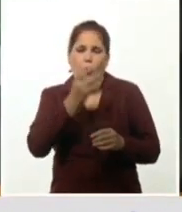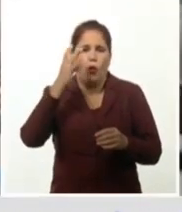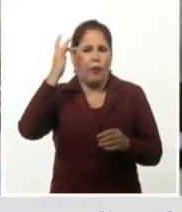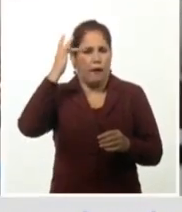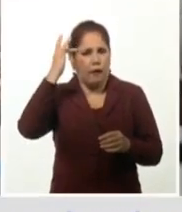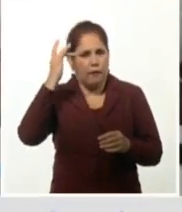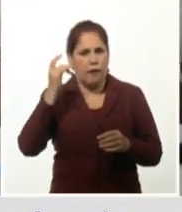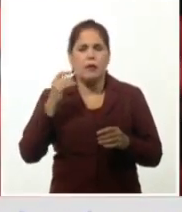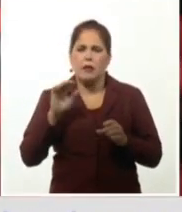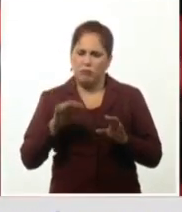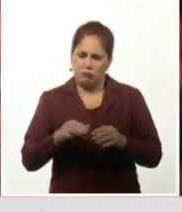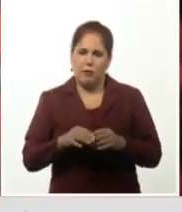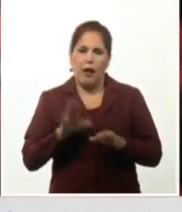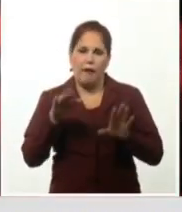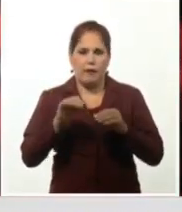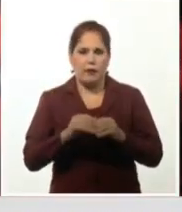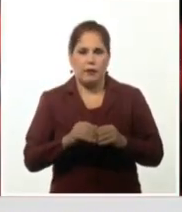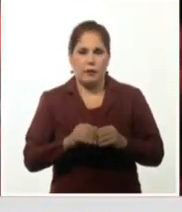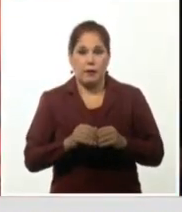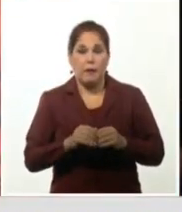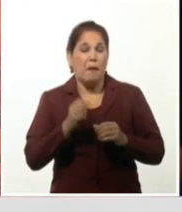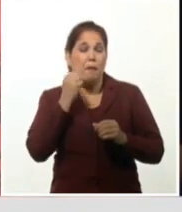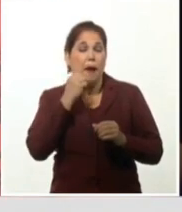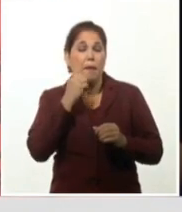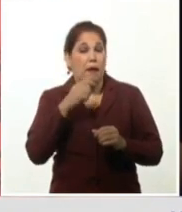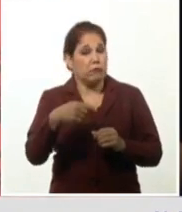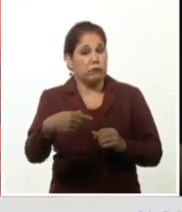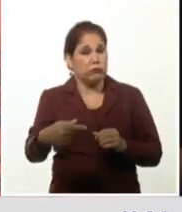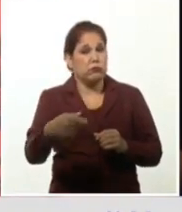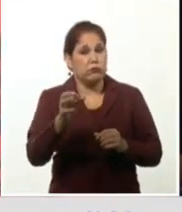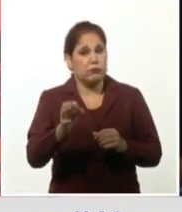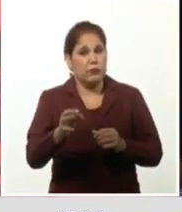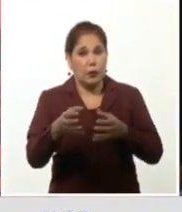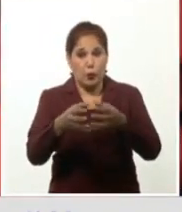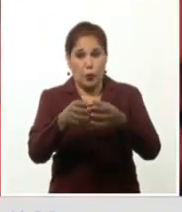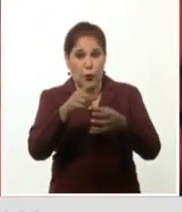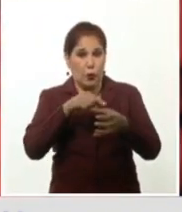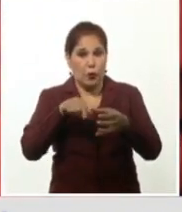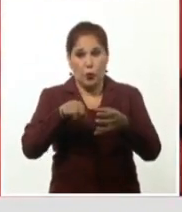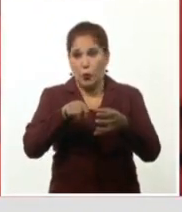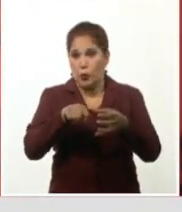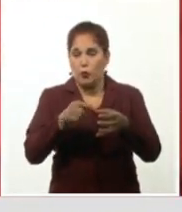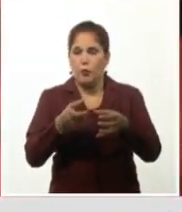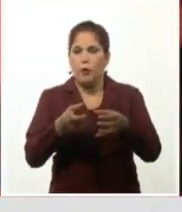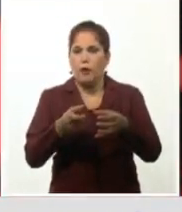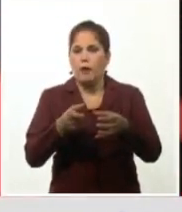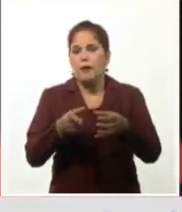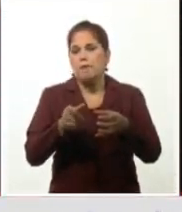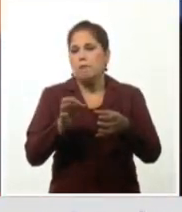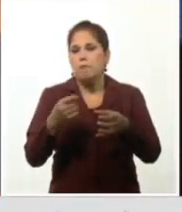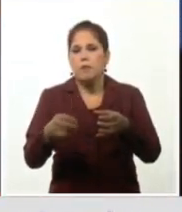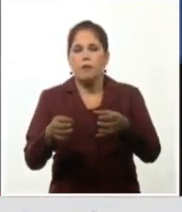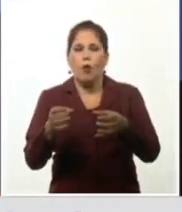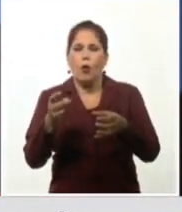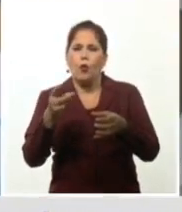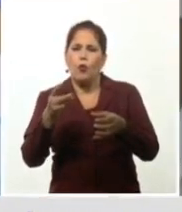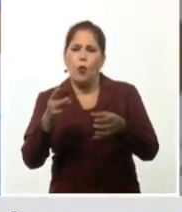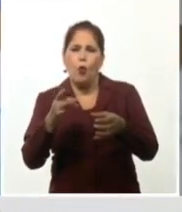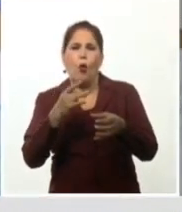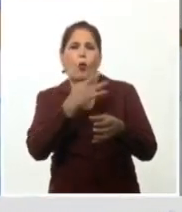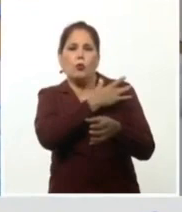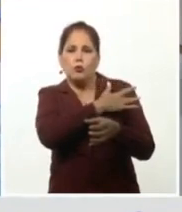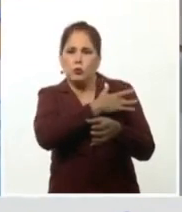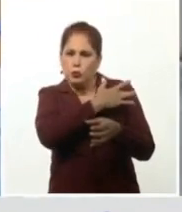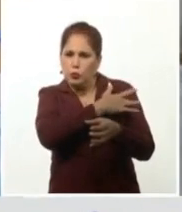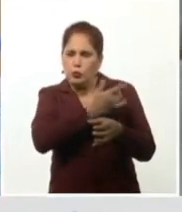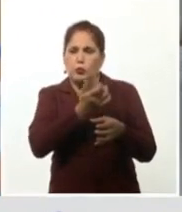y demás. Y básicamente los más frecuentes, que como yo decía, no son los únicos, son estos relacionados con dolor en el sitio de inyección, a